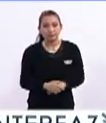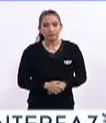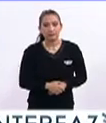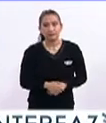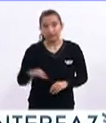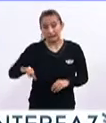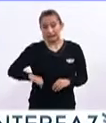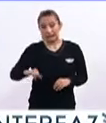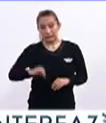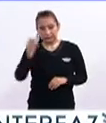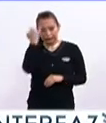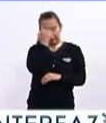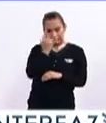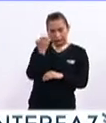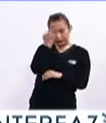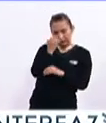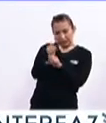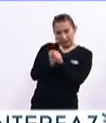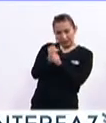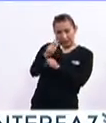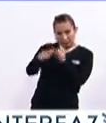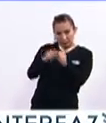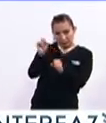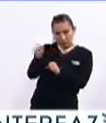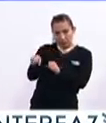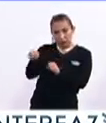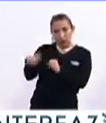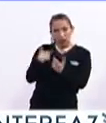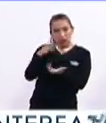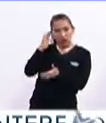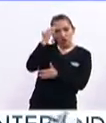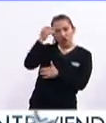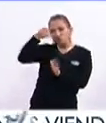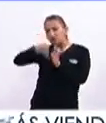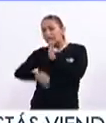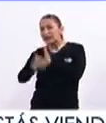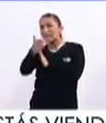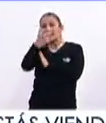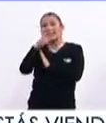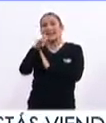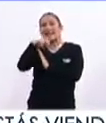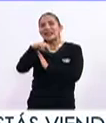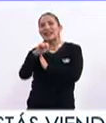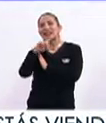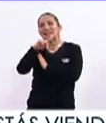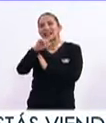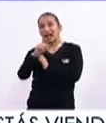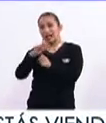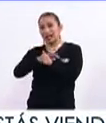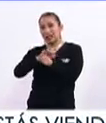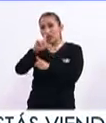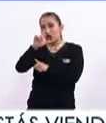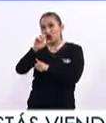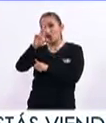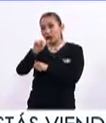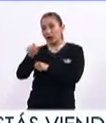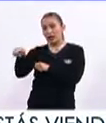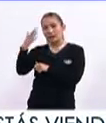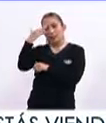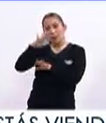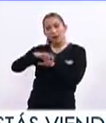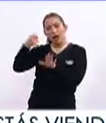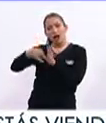Nuestro interés en el estudio de esta especie es la de conocer la genética de la tortuga lora, saber